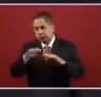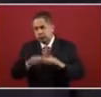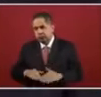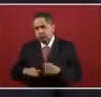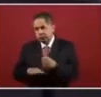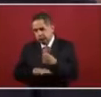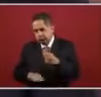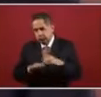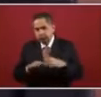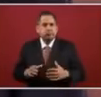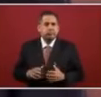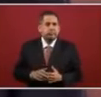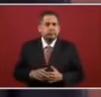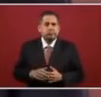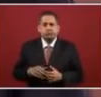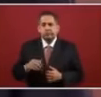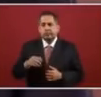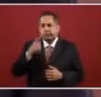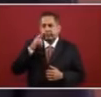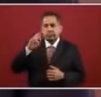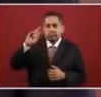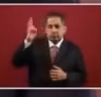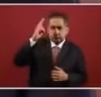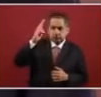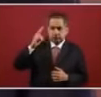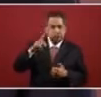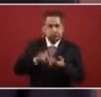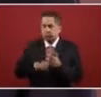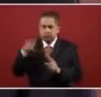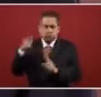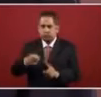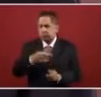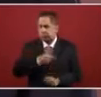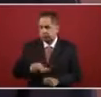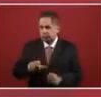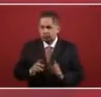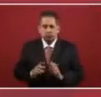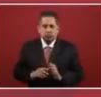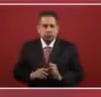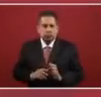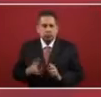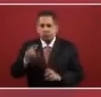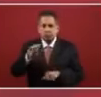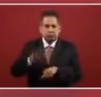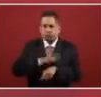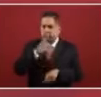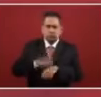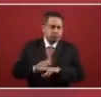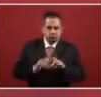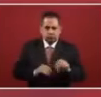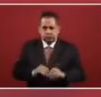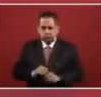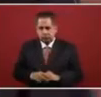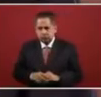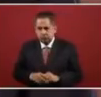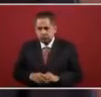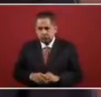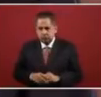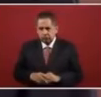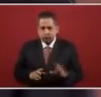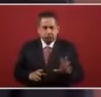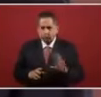básico y superior es pobreza. No es calificación. Eso no se va a tomar en cuenta entonces,